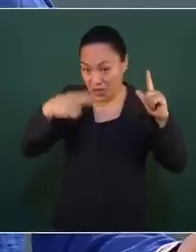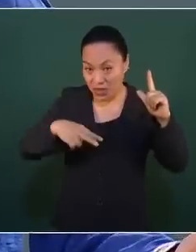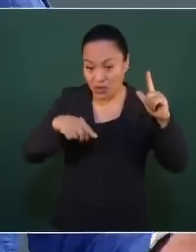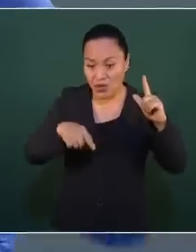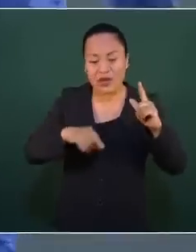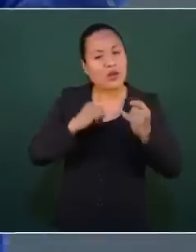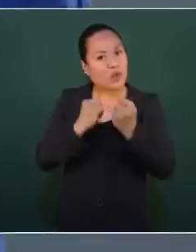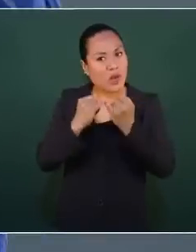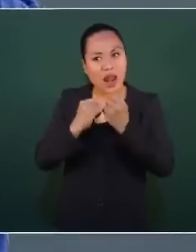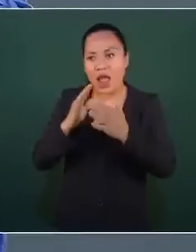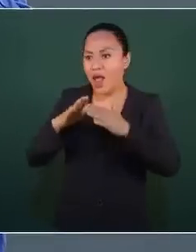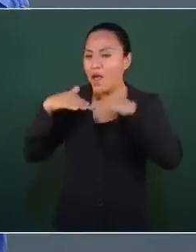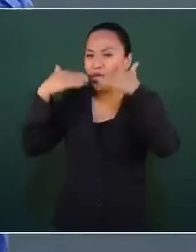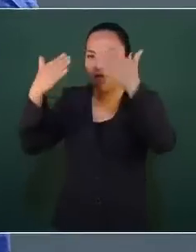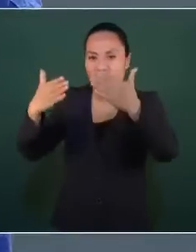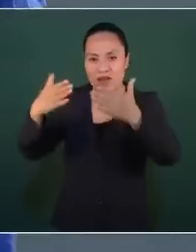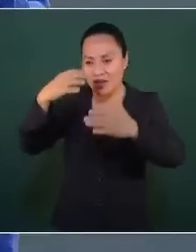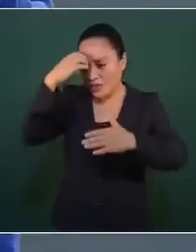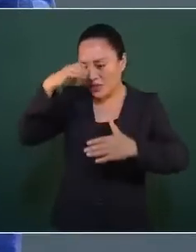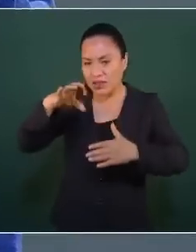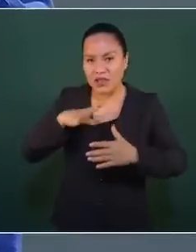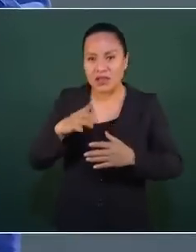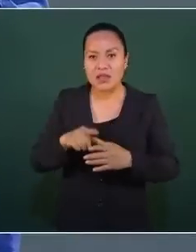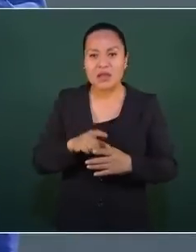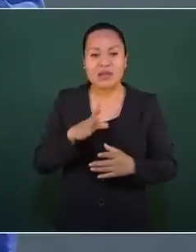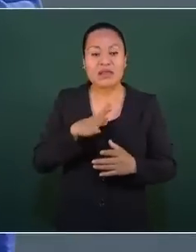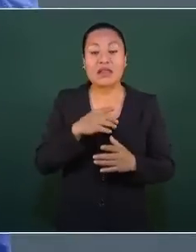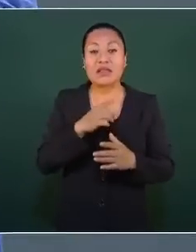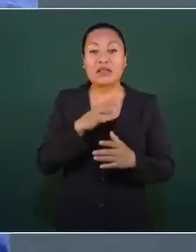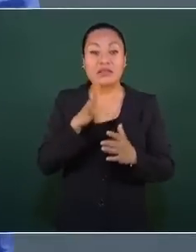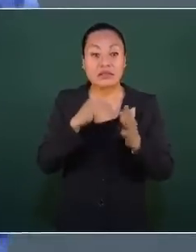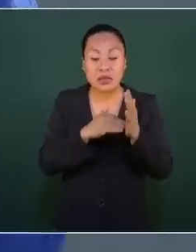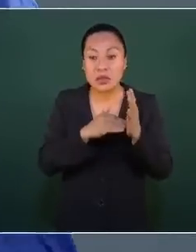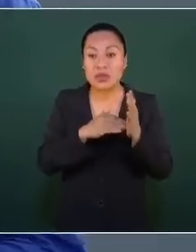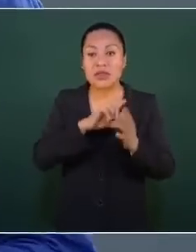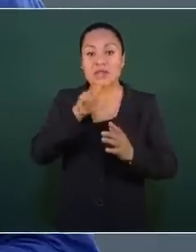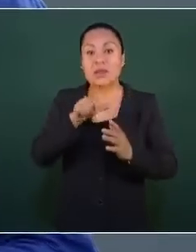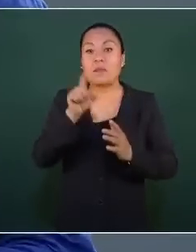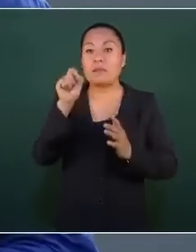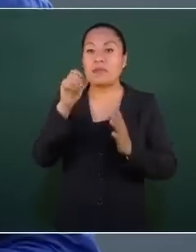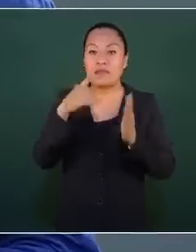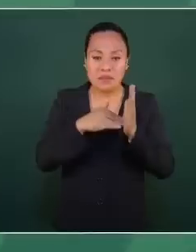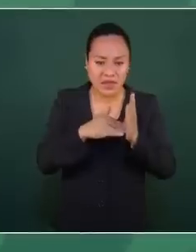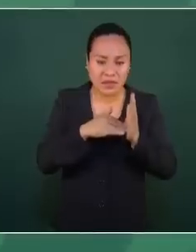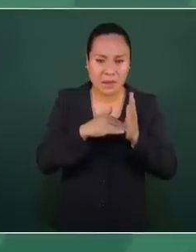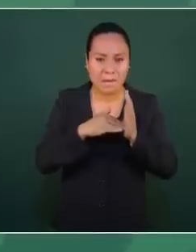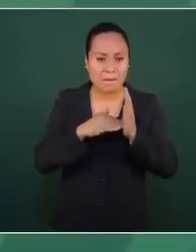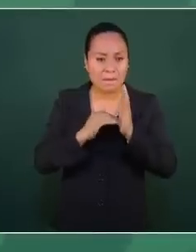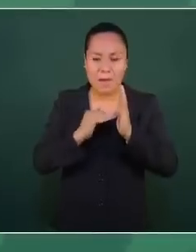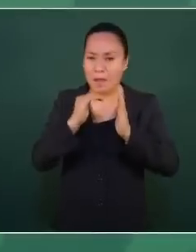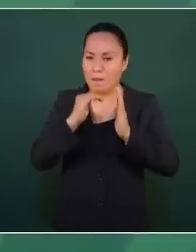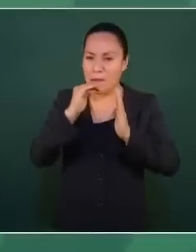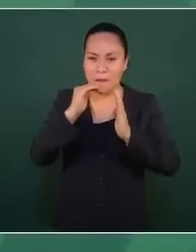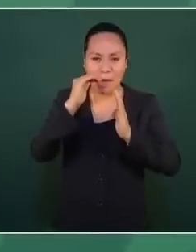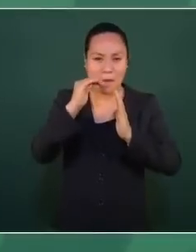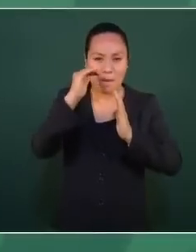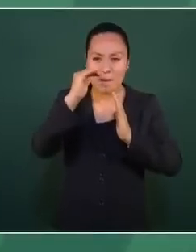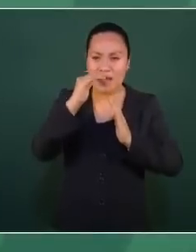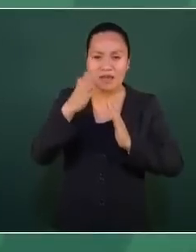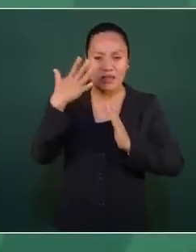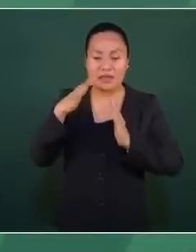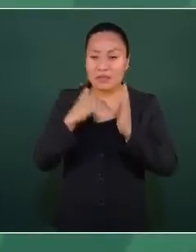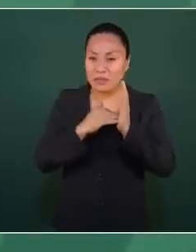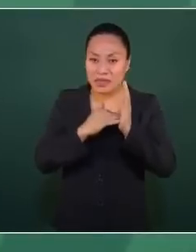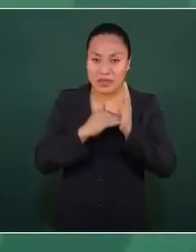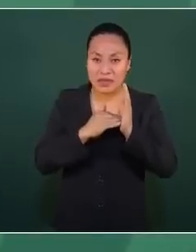espacios pasamos a 20 mil y el año próximo vamos a incrementar 10 mil más,